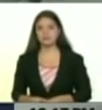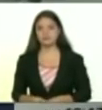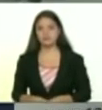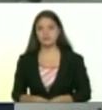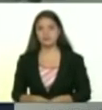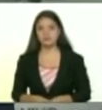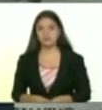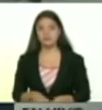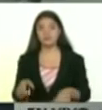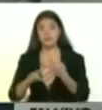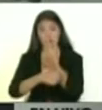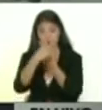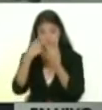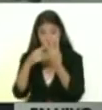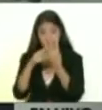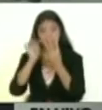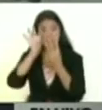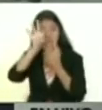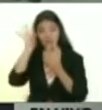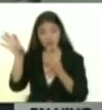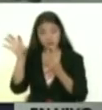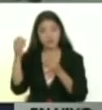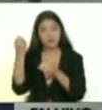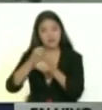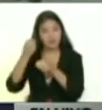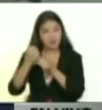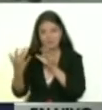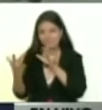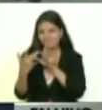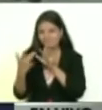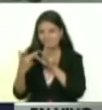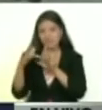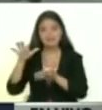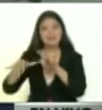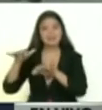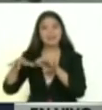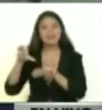Ellos van a trabajar desde muy cerca con la Secretaría de la OPEP